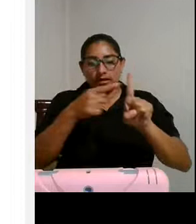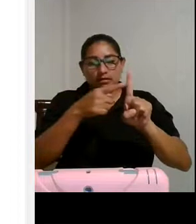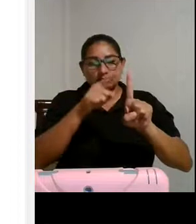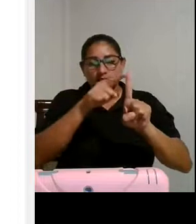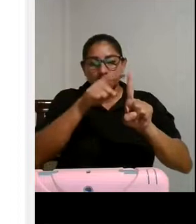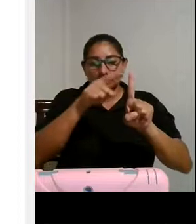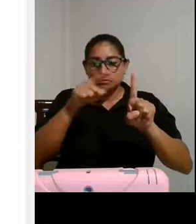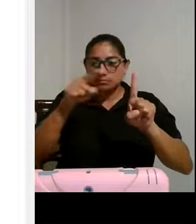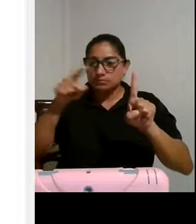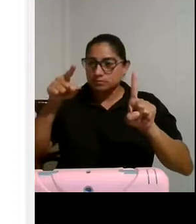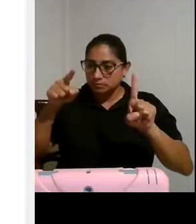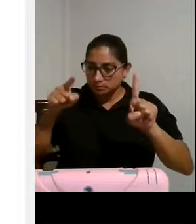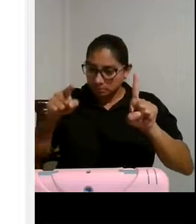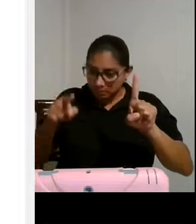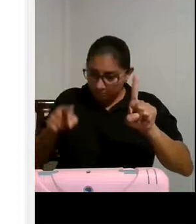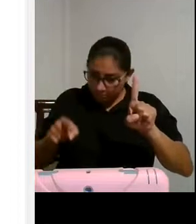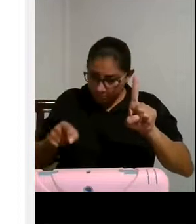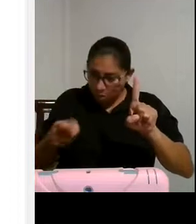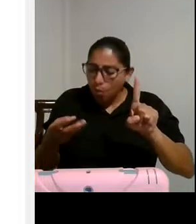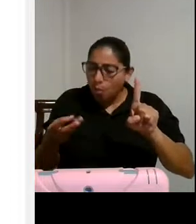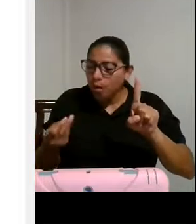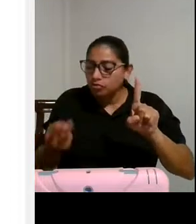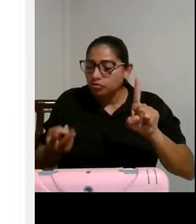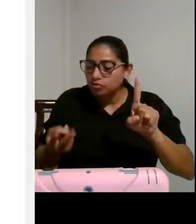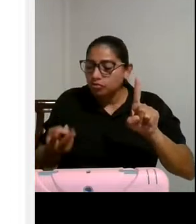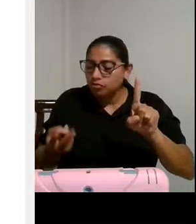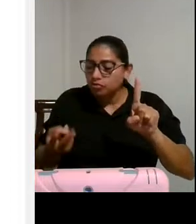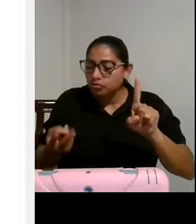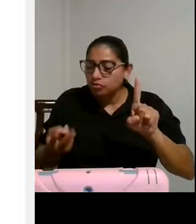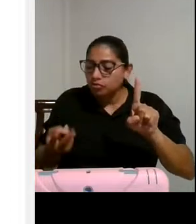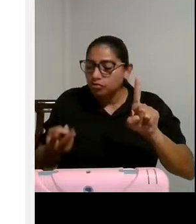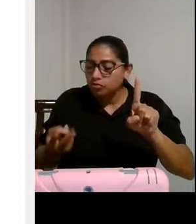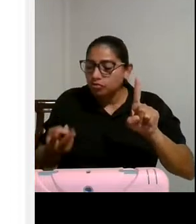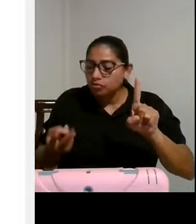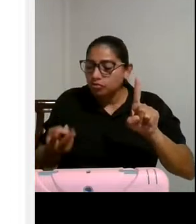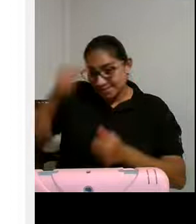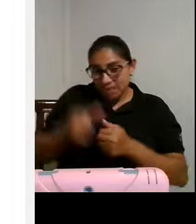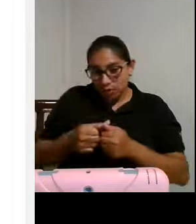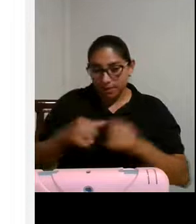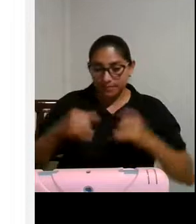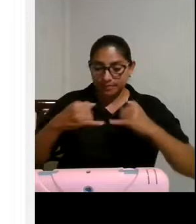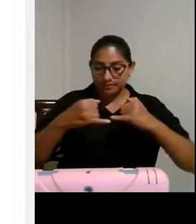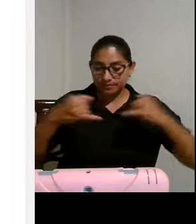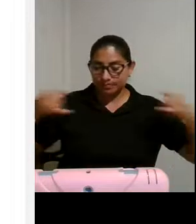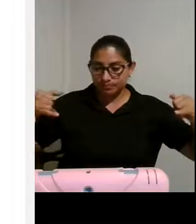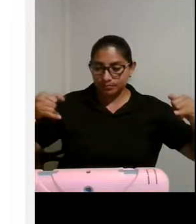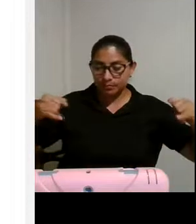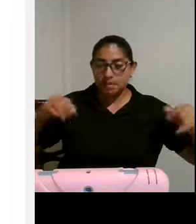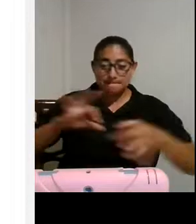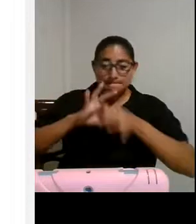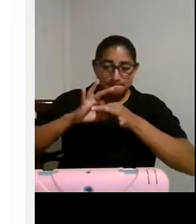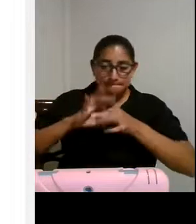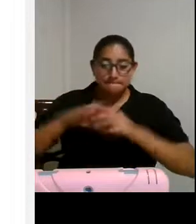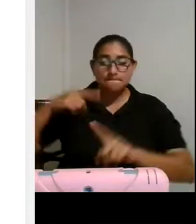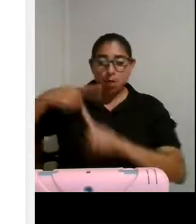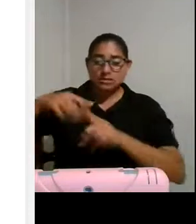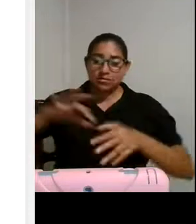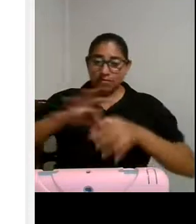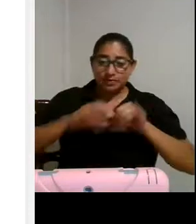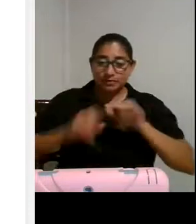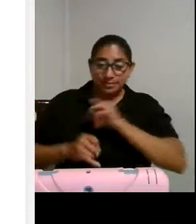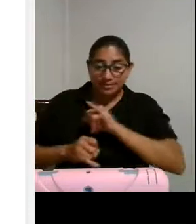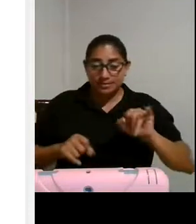Y1, X2 y X1 son diferentes. En cambio aquí, cuando nosotros trabajamos con límites, lo que